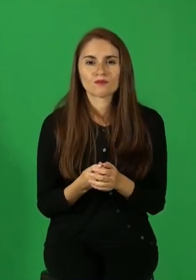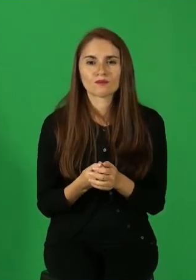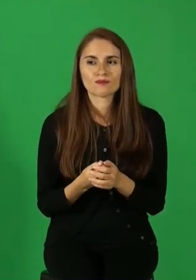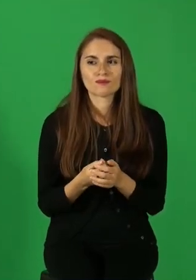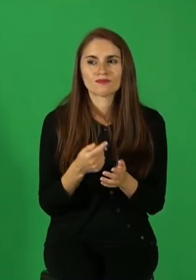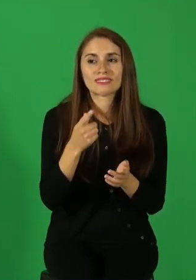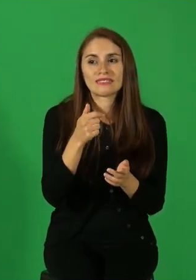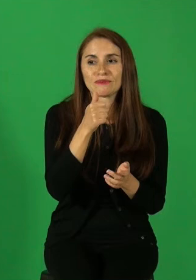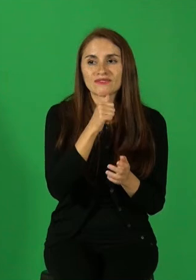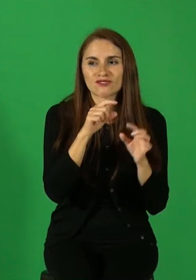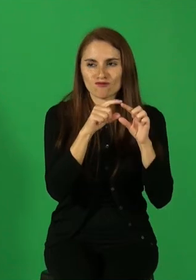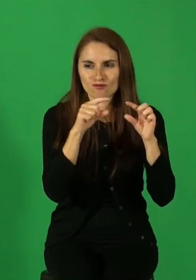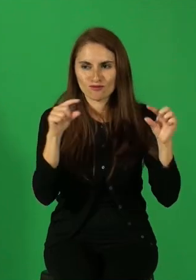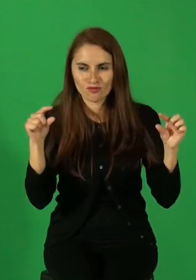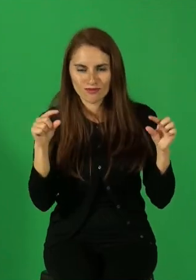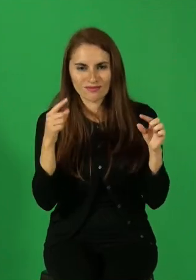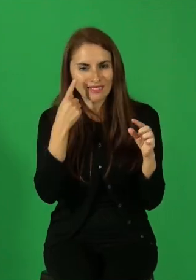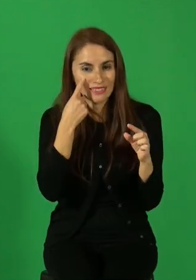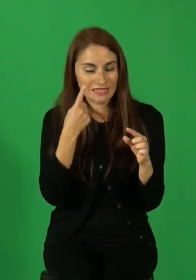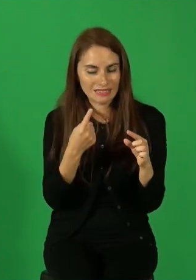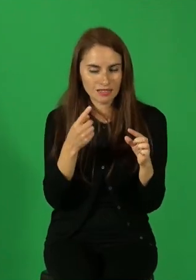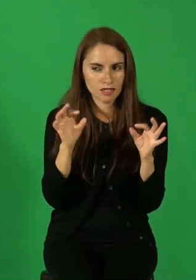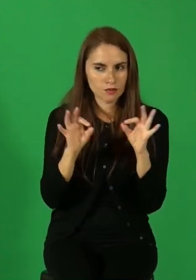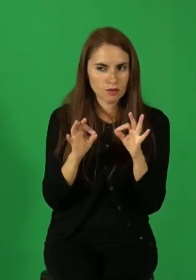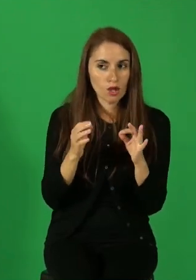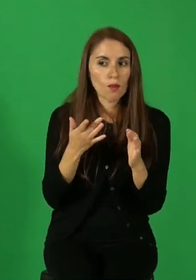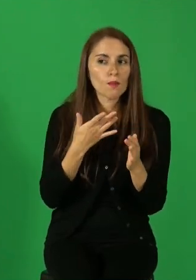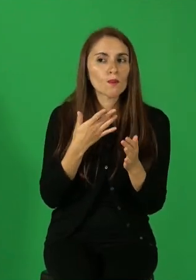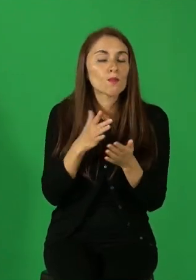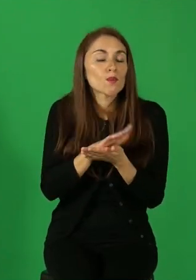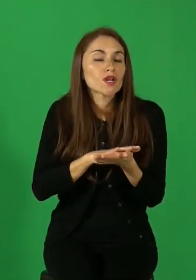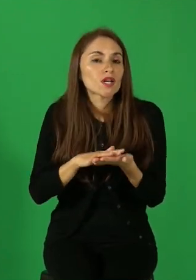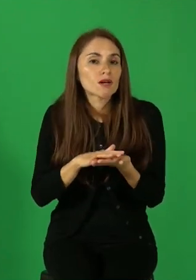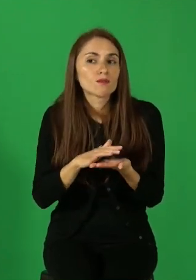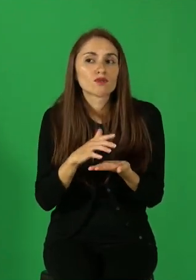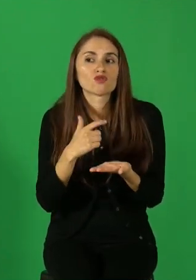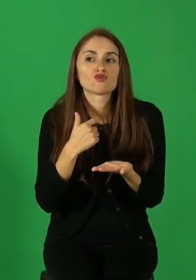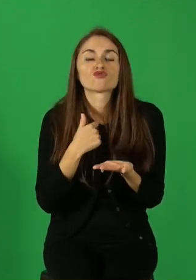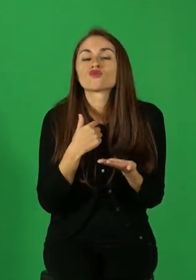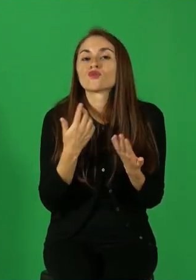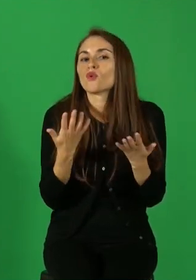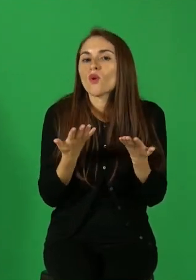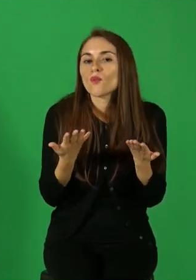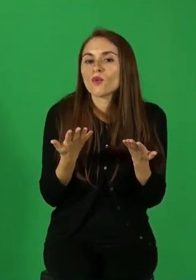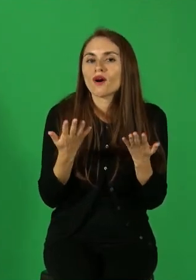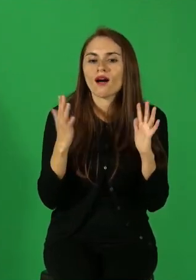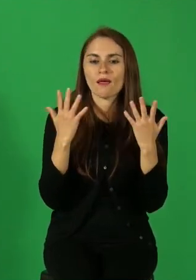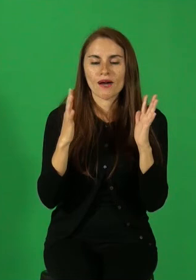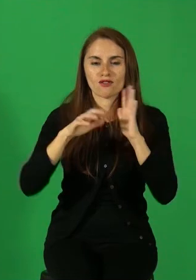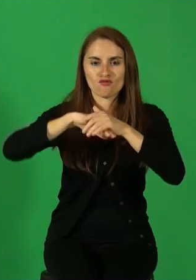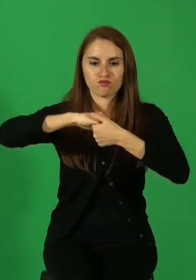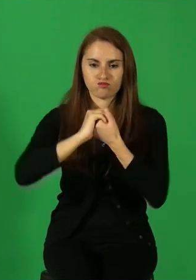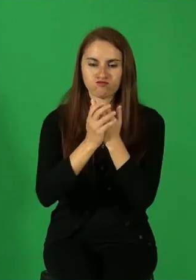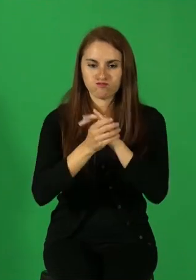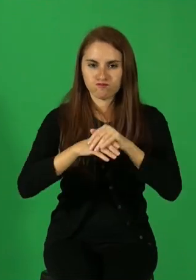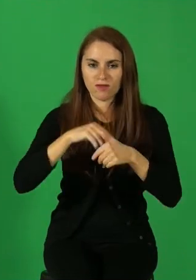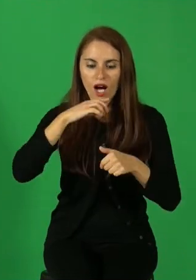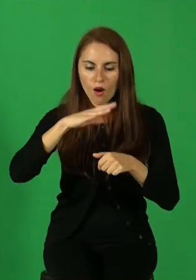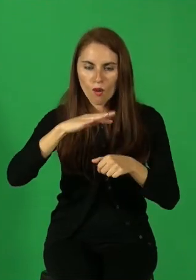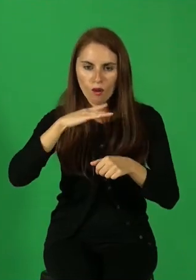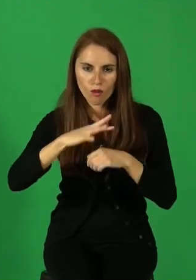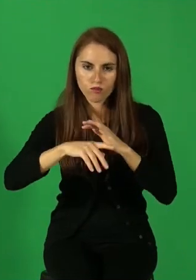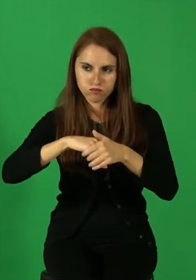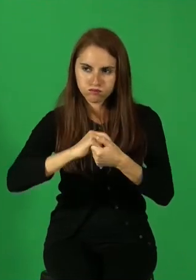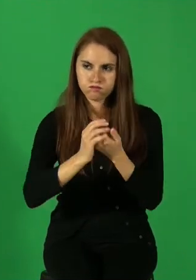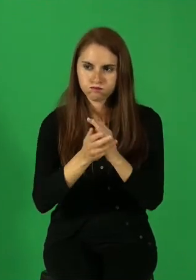unirla porque es una sola palabra. Por ejemplo, me lavo las manos con abundante agua.